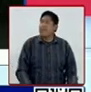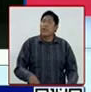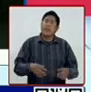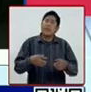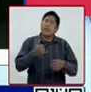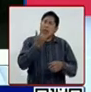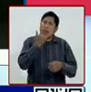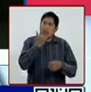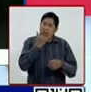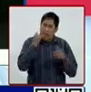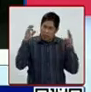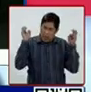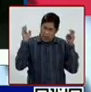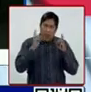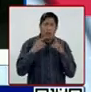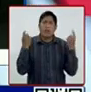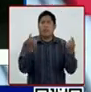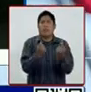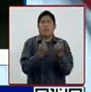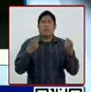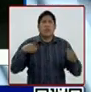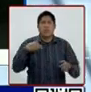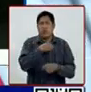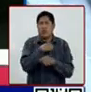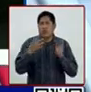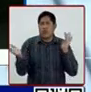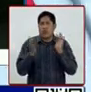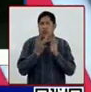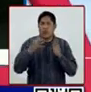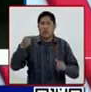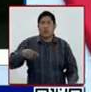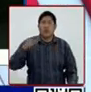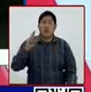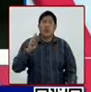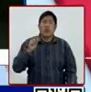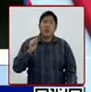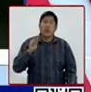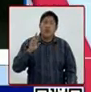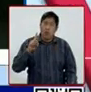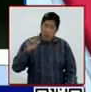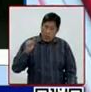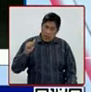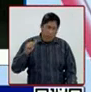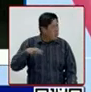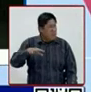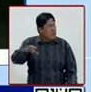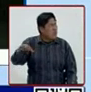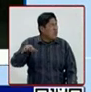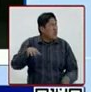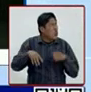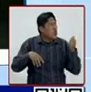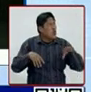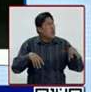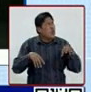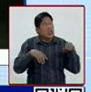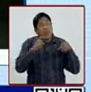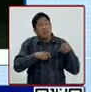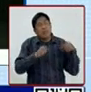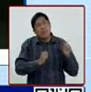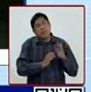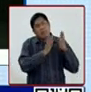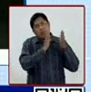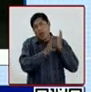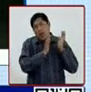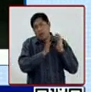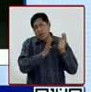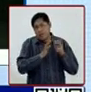están viendo ahora lo que pasa el panorama en el departamento estamos en la guardia en vivo donde debería instalarse este diálogo debió instalarse a